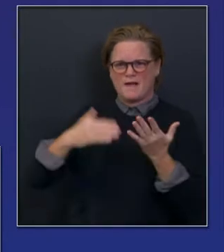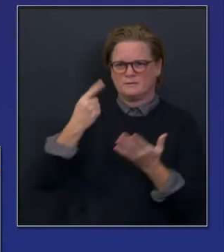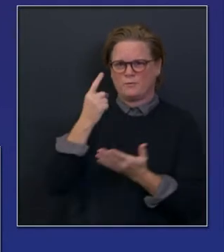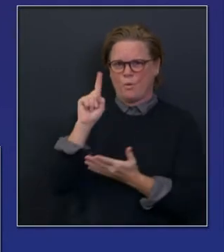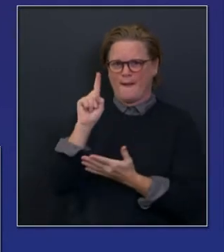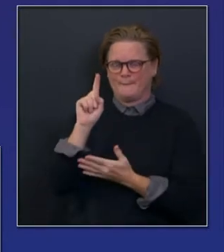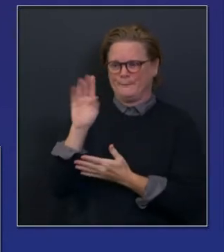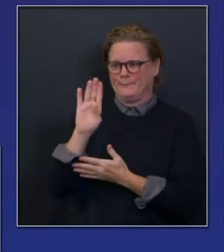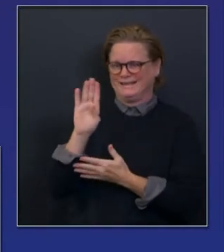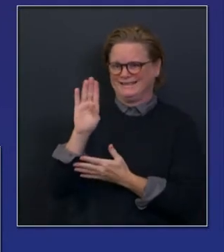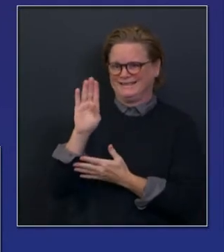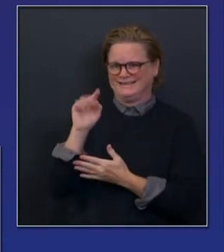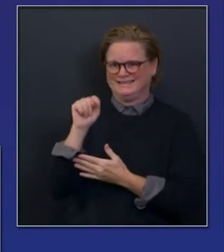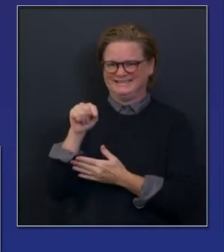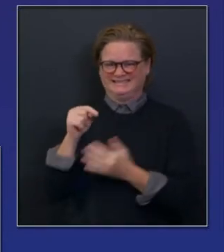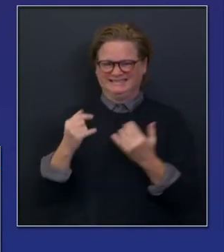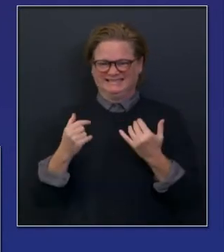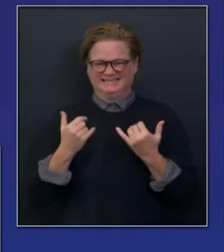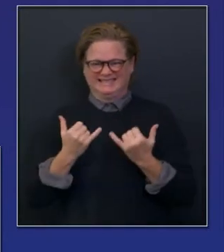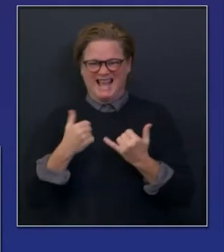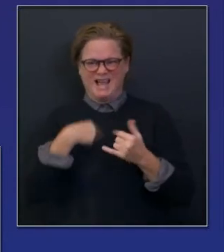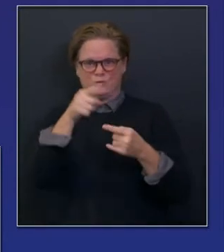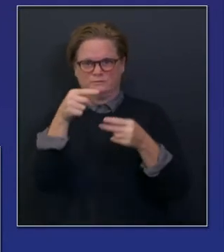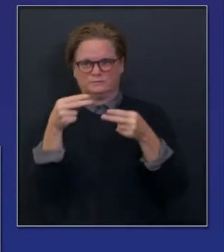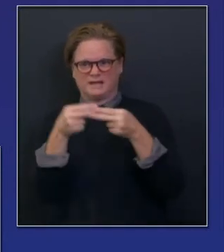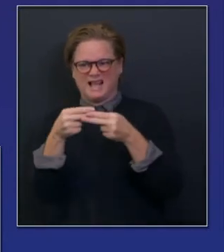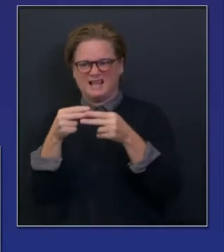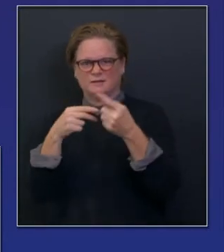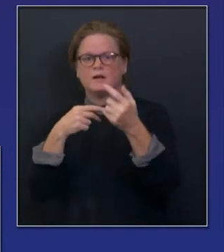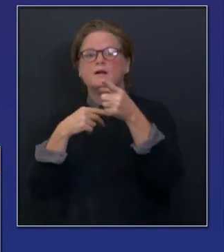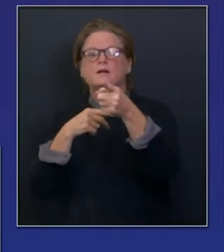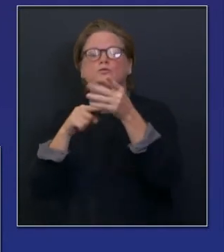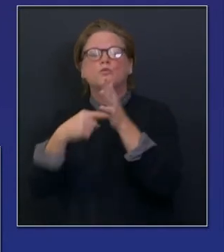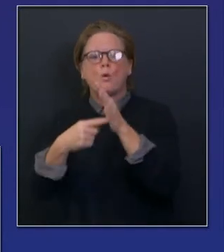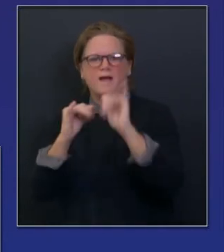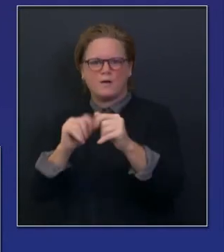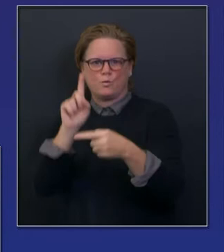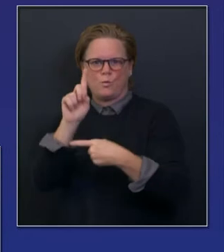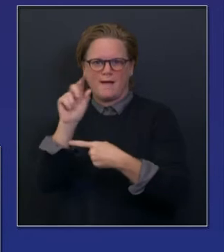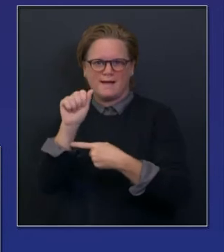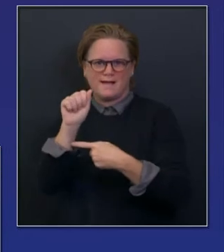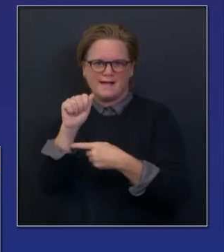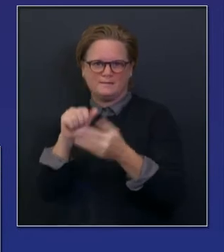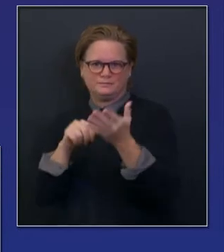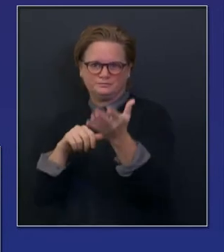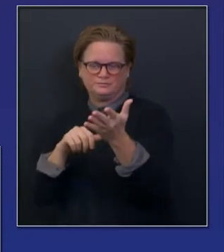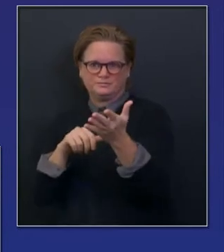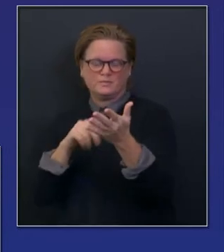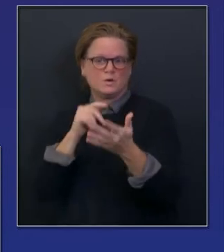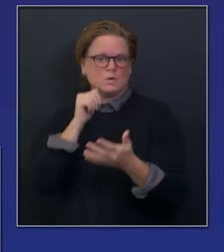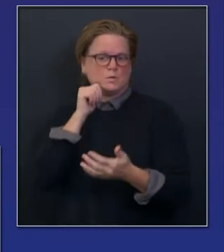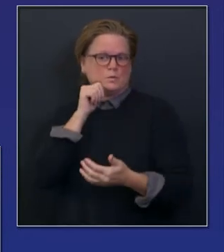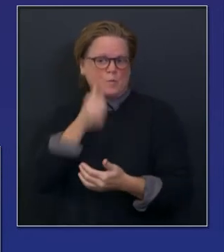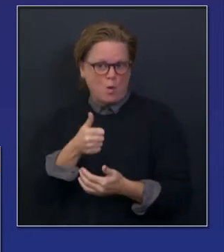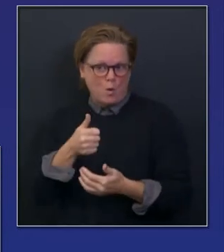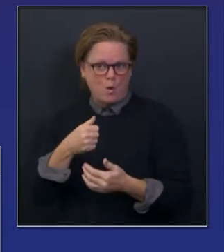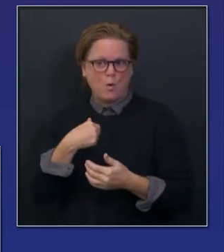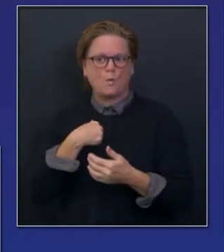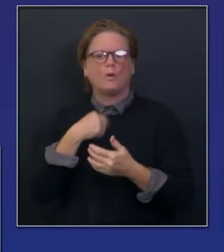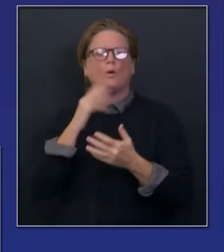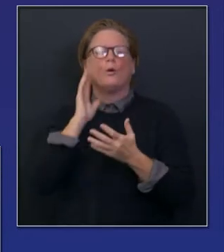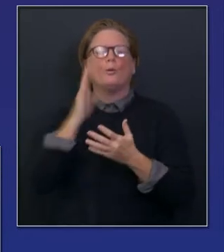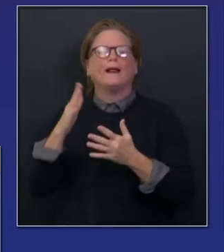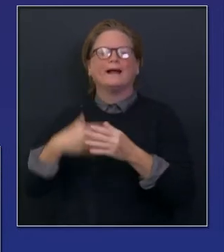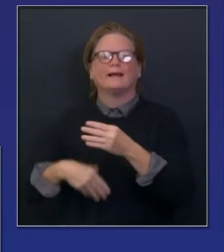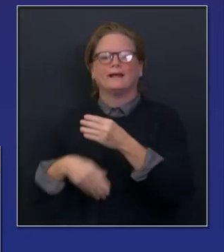1B. Esta será la conversación que se llevará a cabo con el comité consultorio, el grupo para dictar pautas